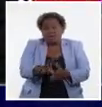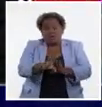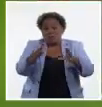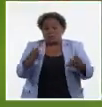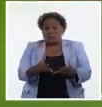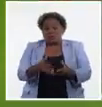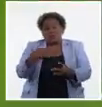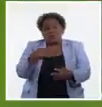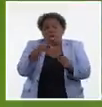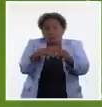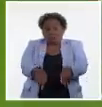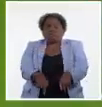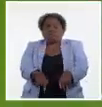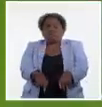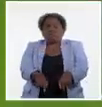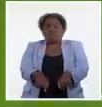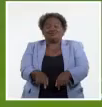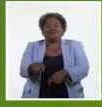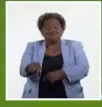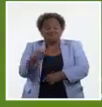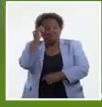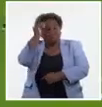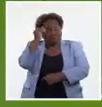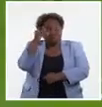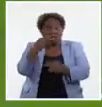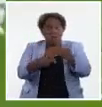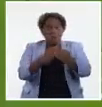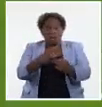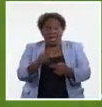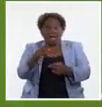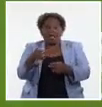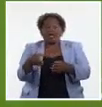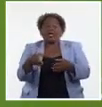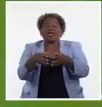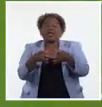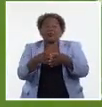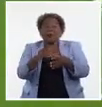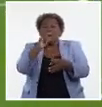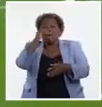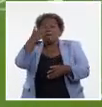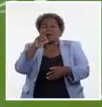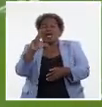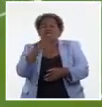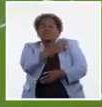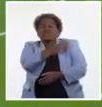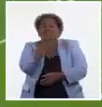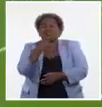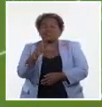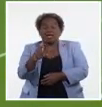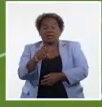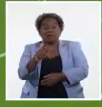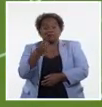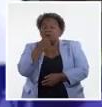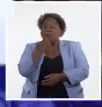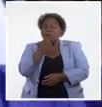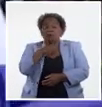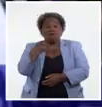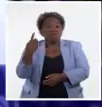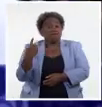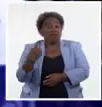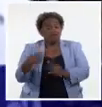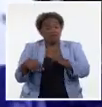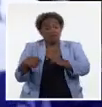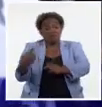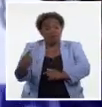todavía estoy aquí. Y estará muy pendiente de lo que haga esta noche el Barça, porque después del traspiés contra la Real, prohibido fallar mañana ante el conjunto de